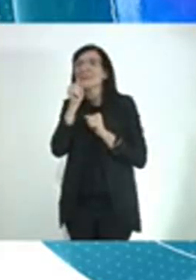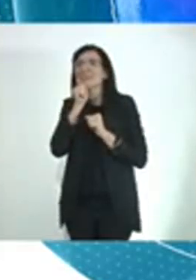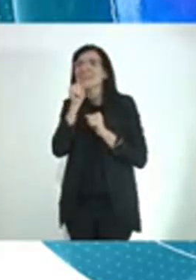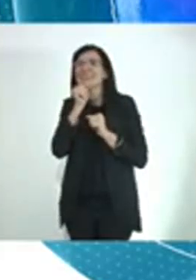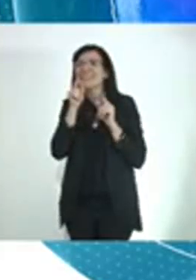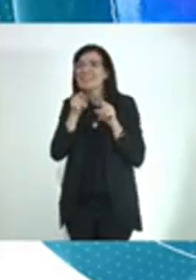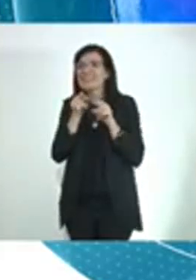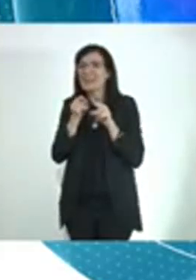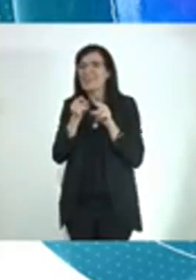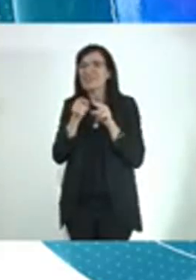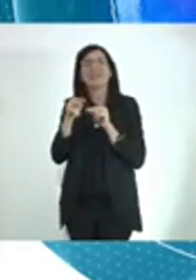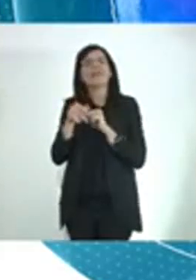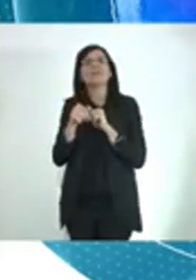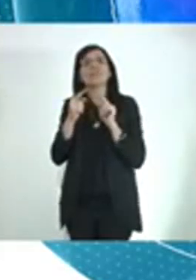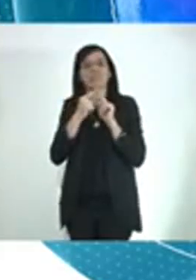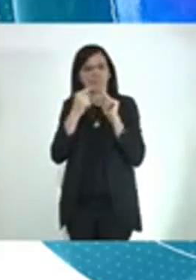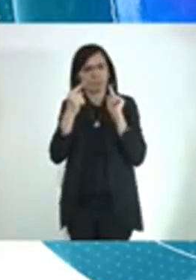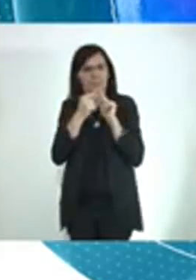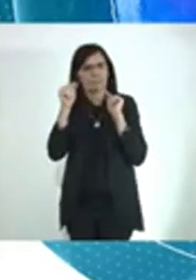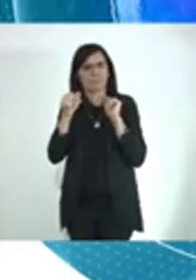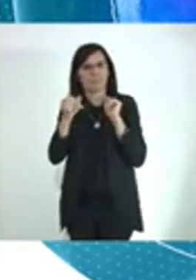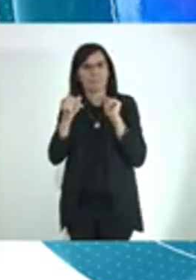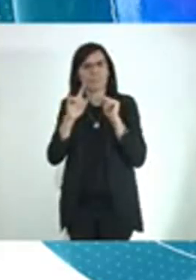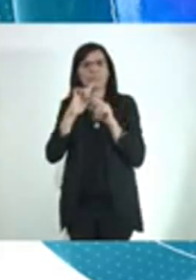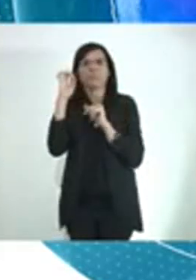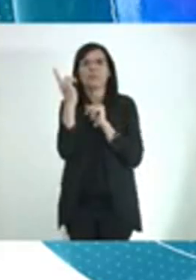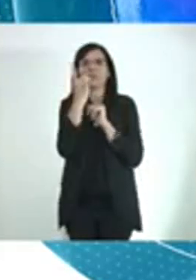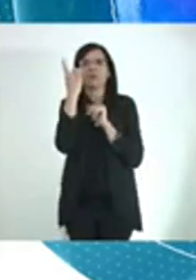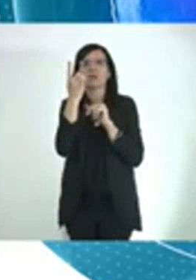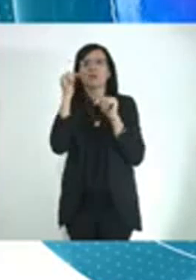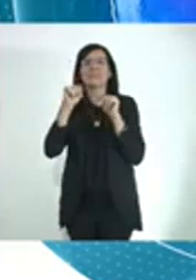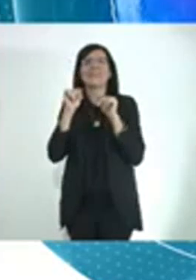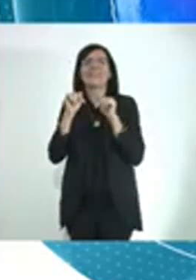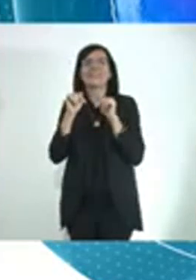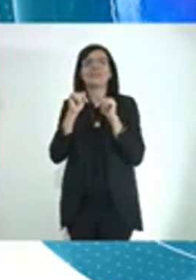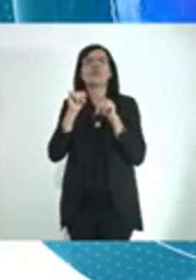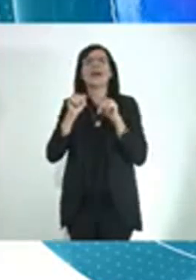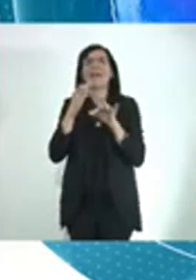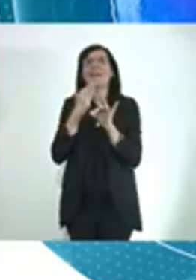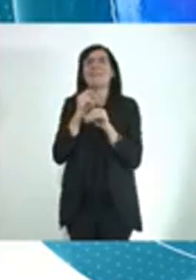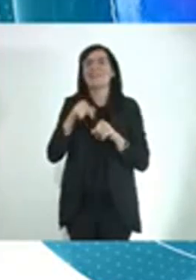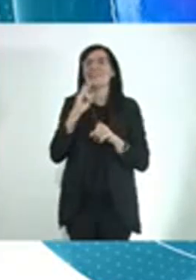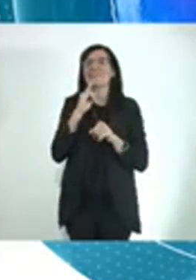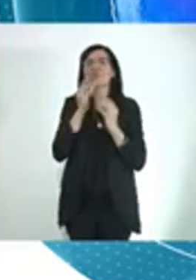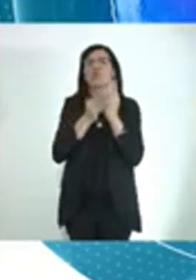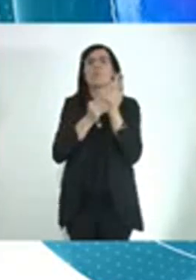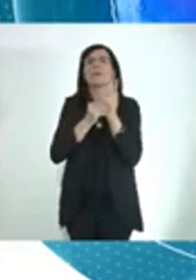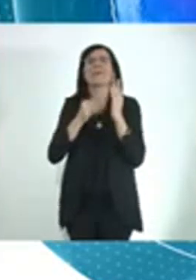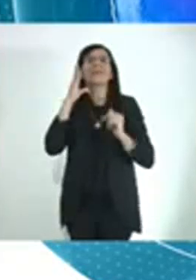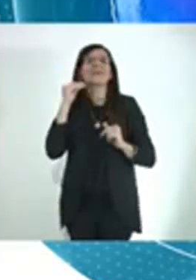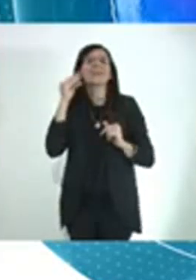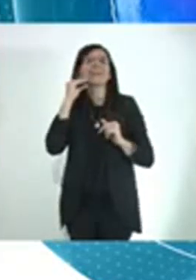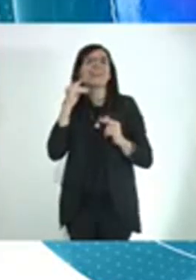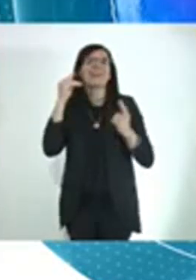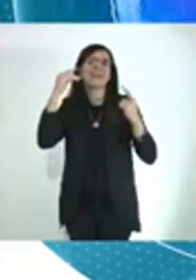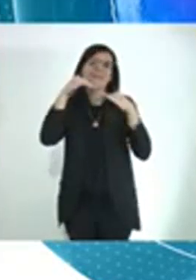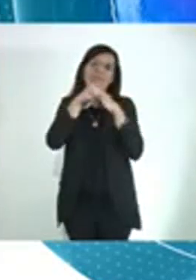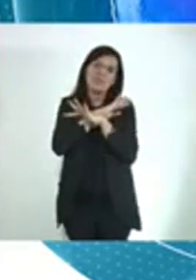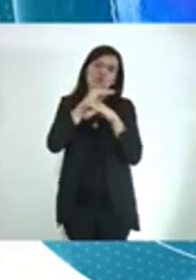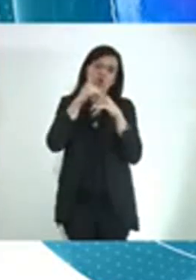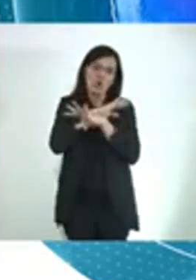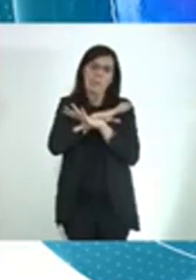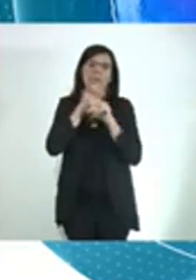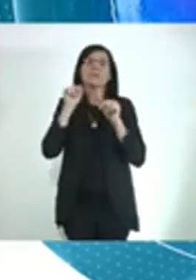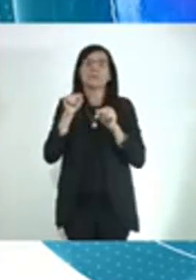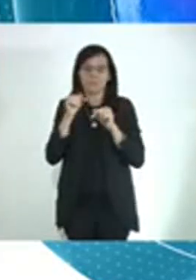los profesores que están a cargo, ¿no?, de la dirección de lenguas extranjeras, de la dirección de asistencia técnico-pedagógica.